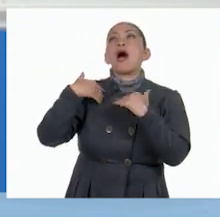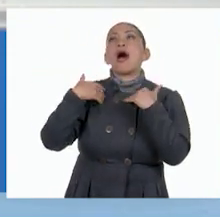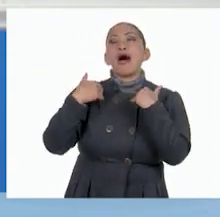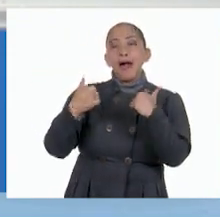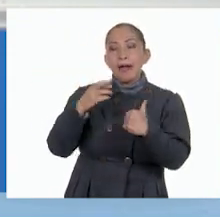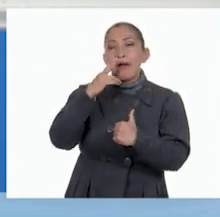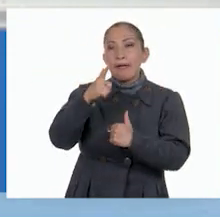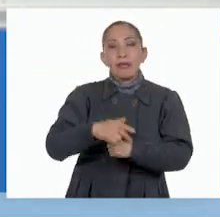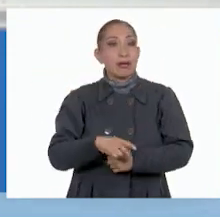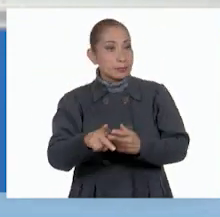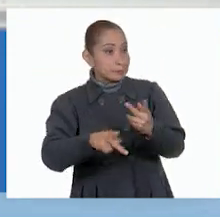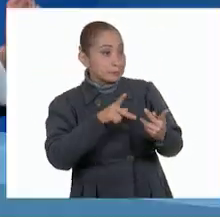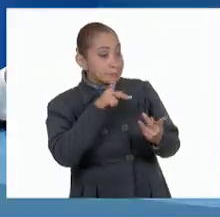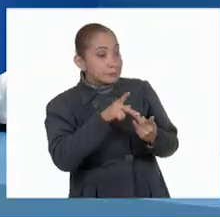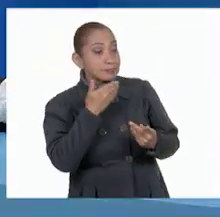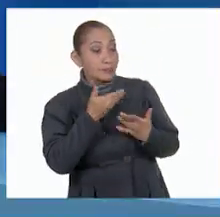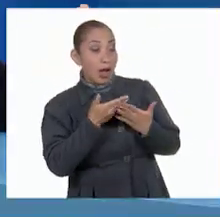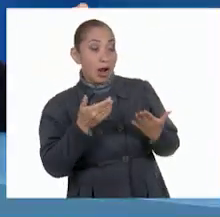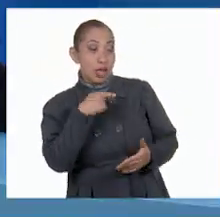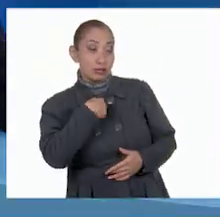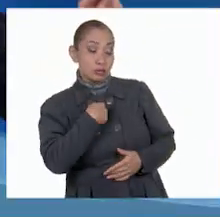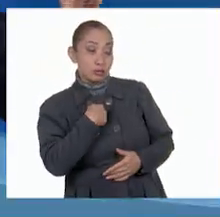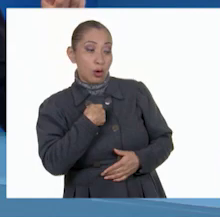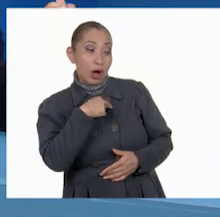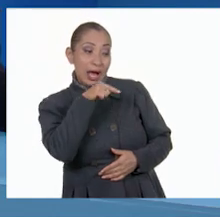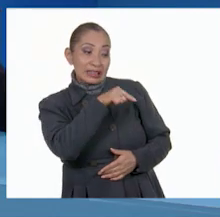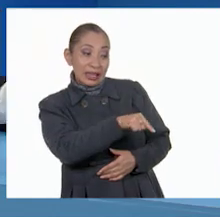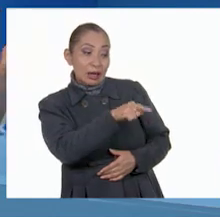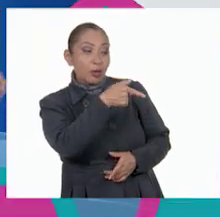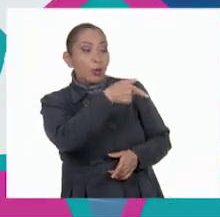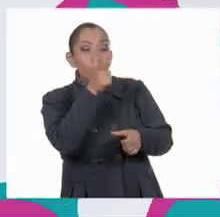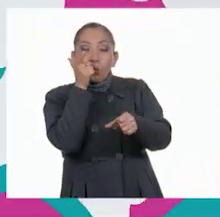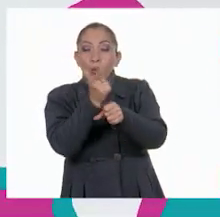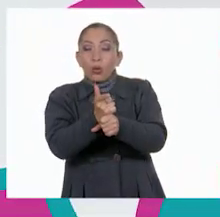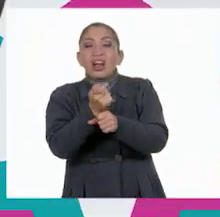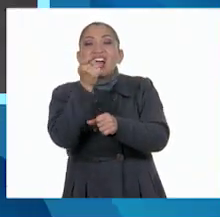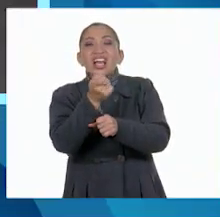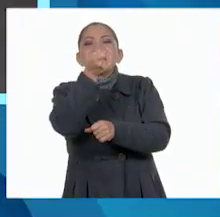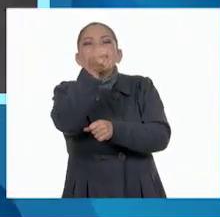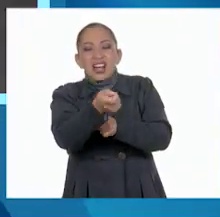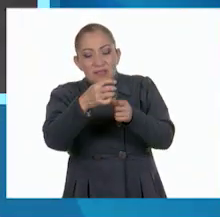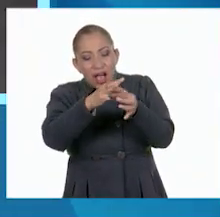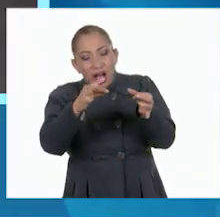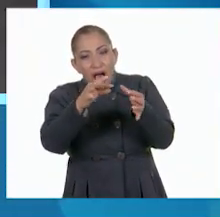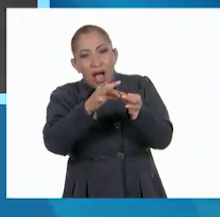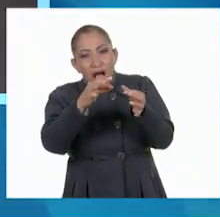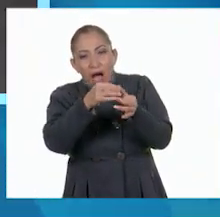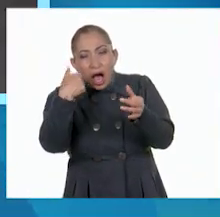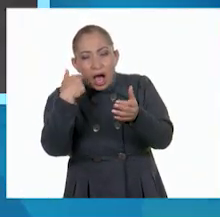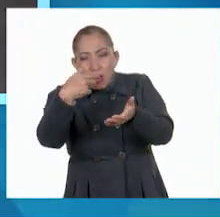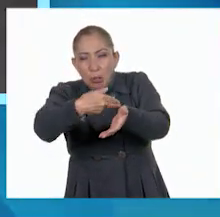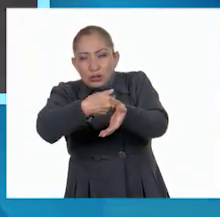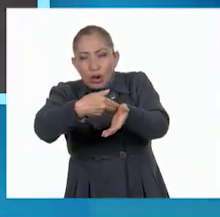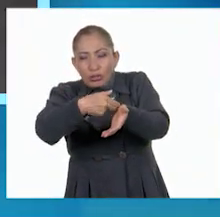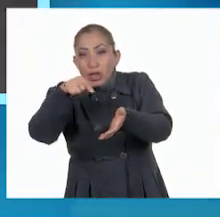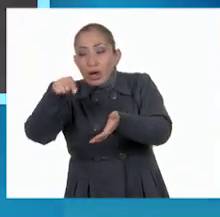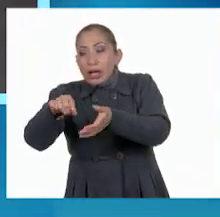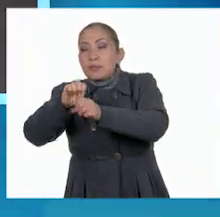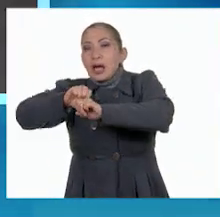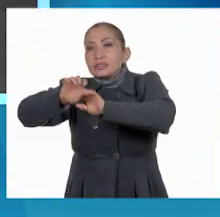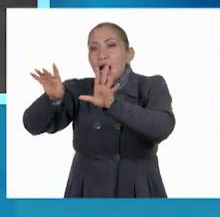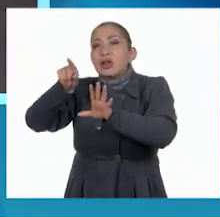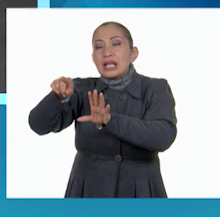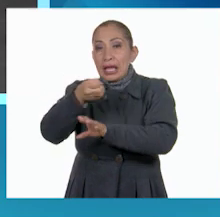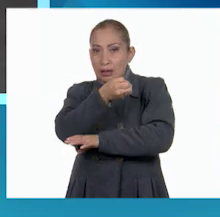sí. Perfecto, porque ahora te voy a poner a identificar el significado implícito y explícito del